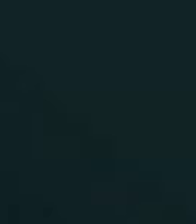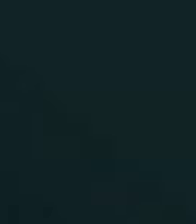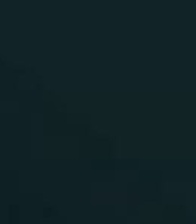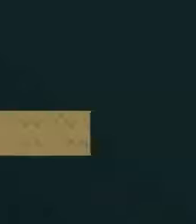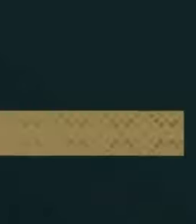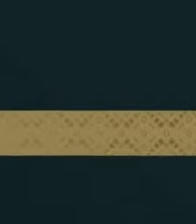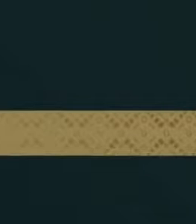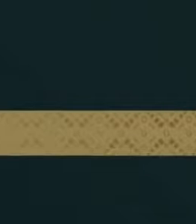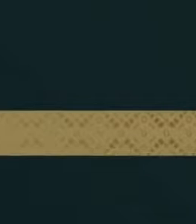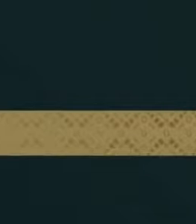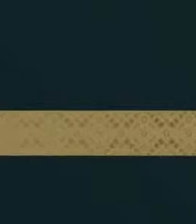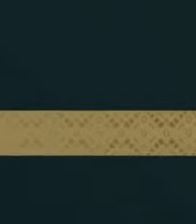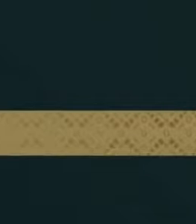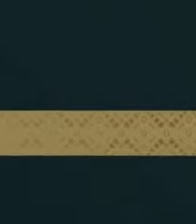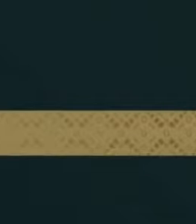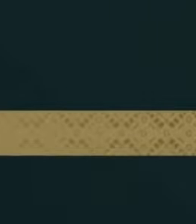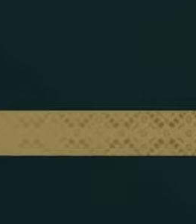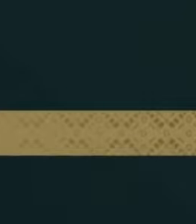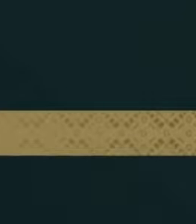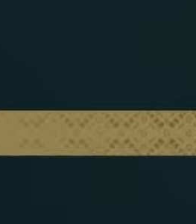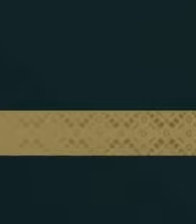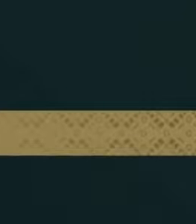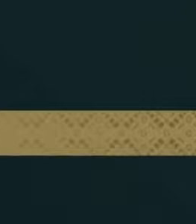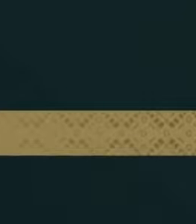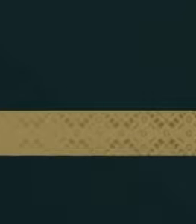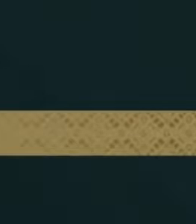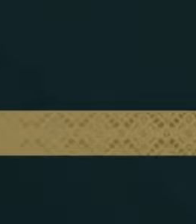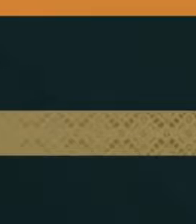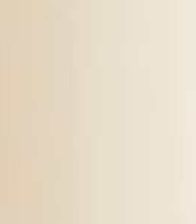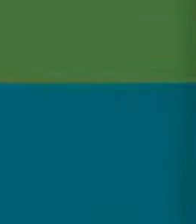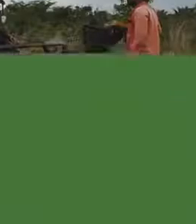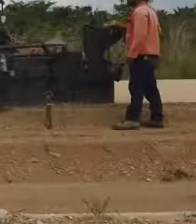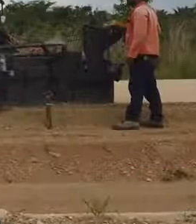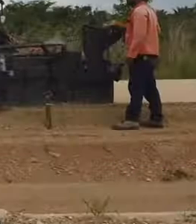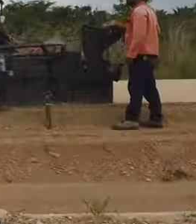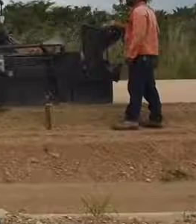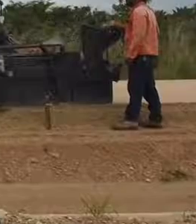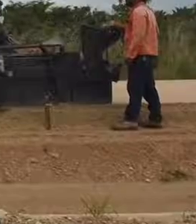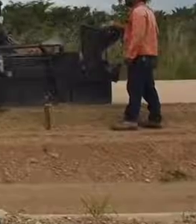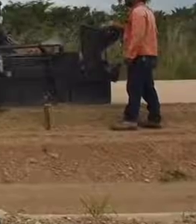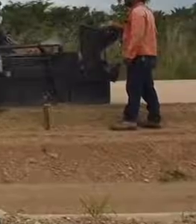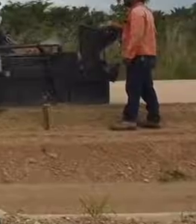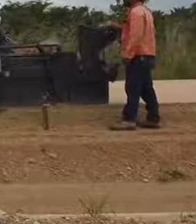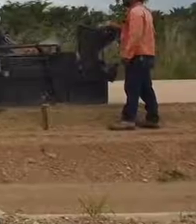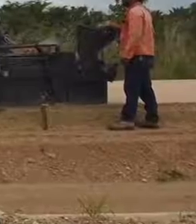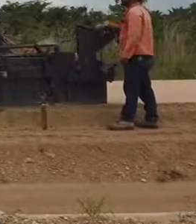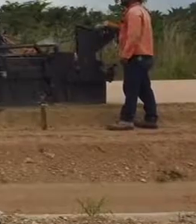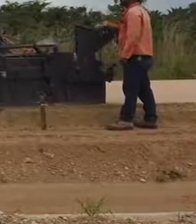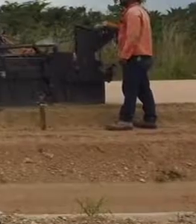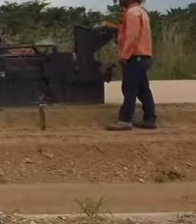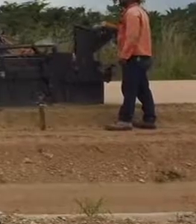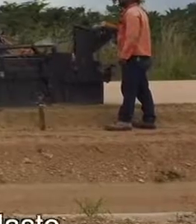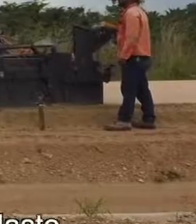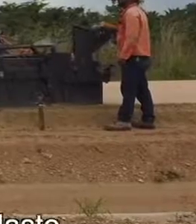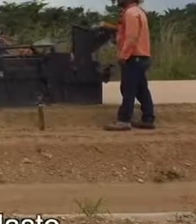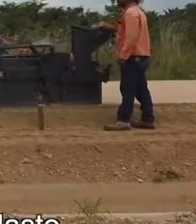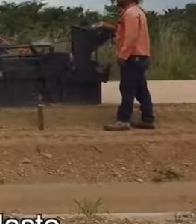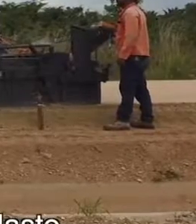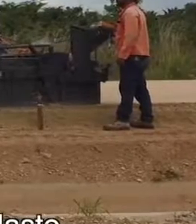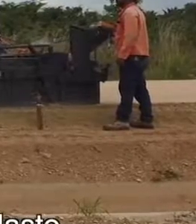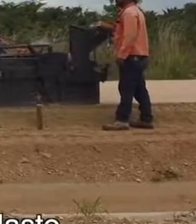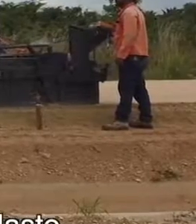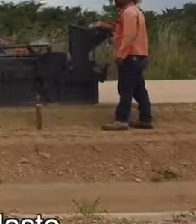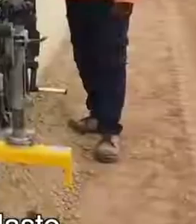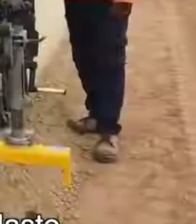Tren Maya, reporte de avances 9 de mayo de 2022. En el tramo 1, en Palenque, Chiapas, se realiza